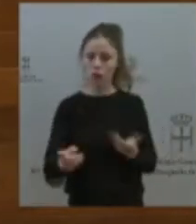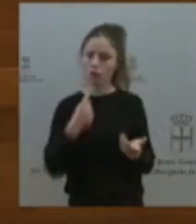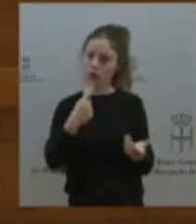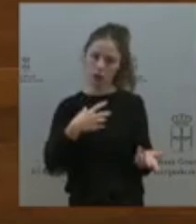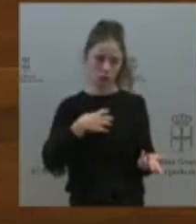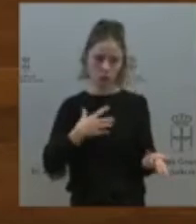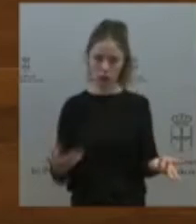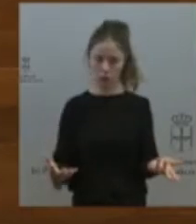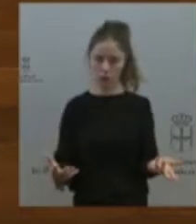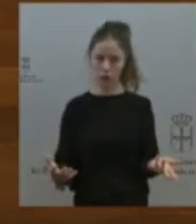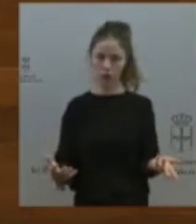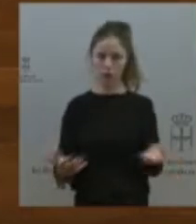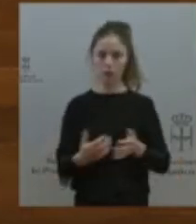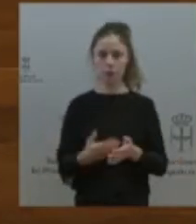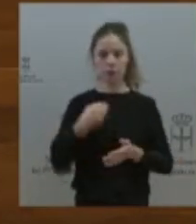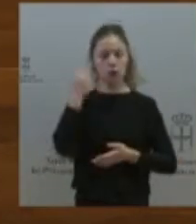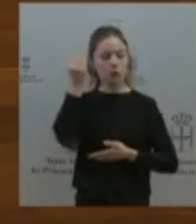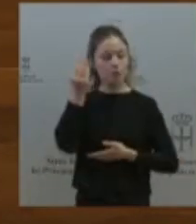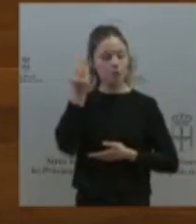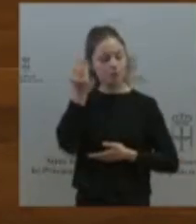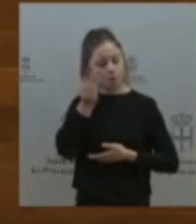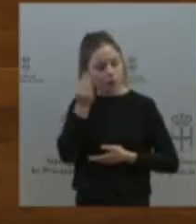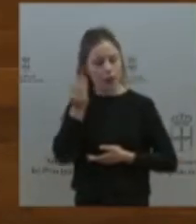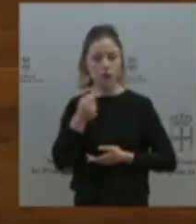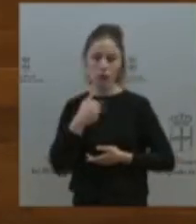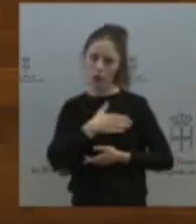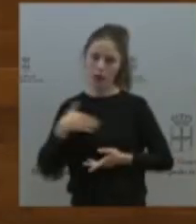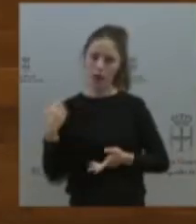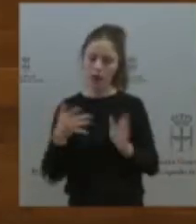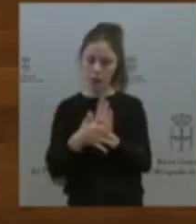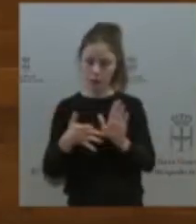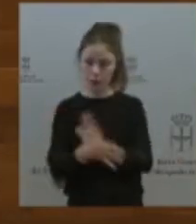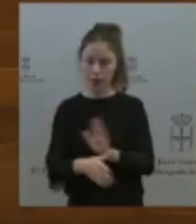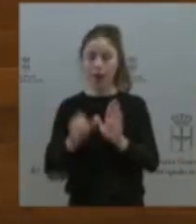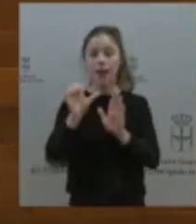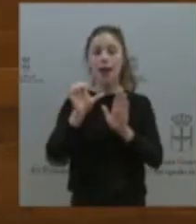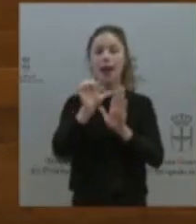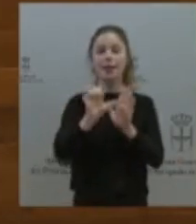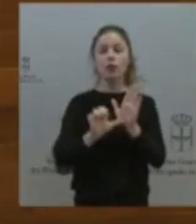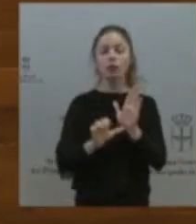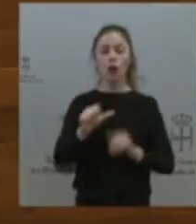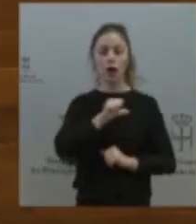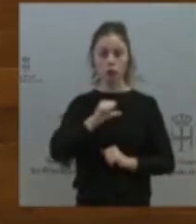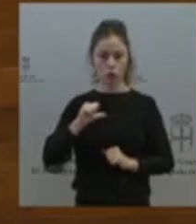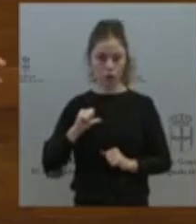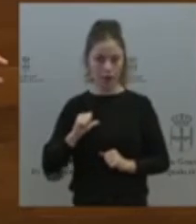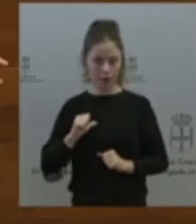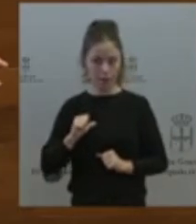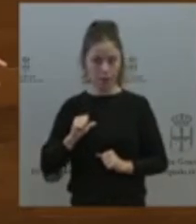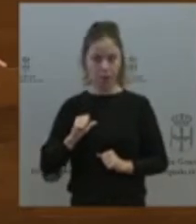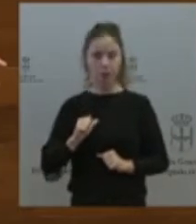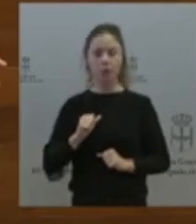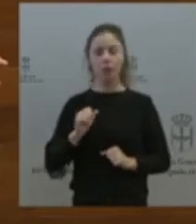quería explicar, ¿no? Sobre el Estatuto de Autonomía, mire, yo creo que también tenemos que ser